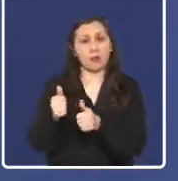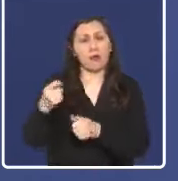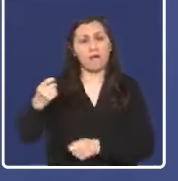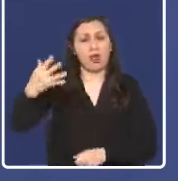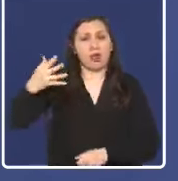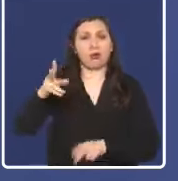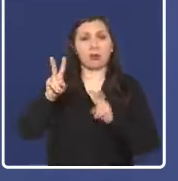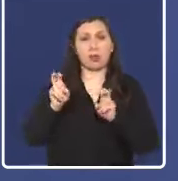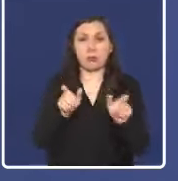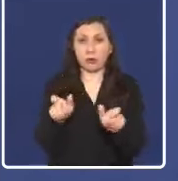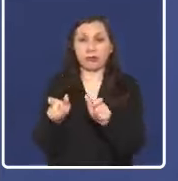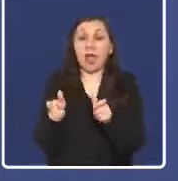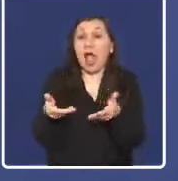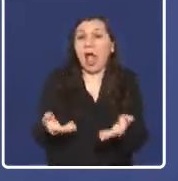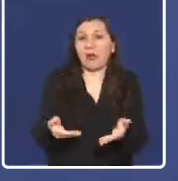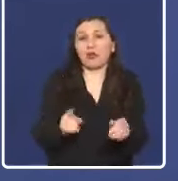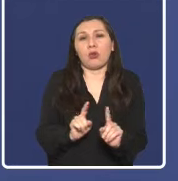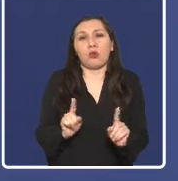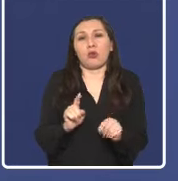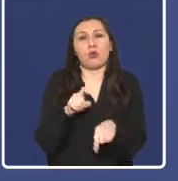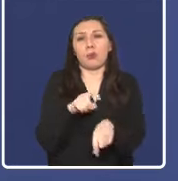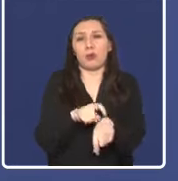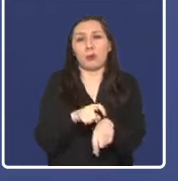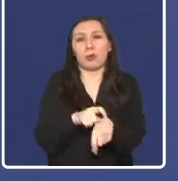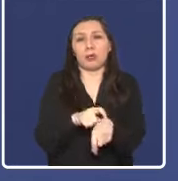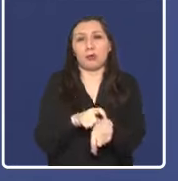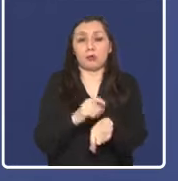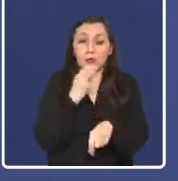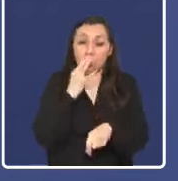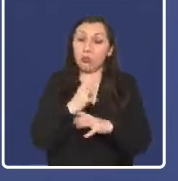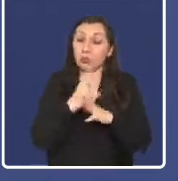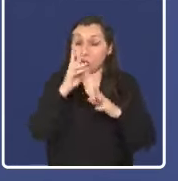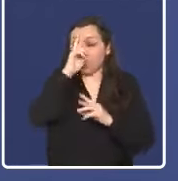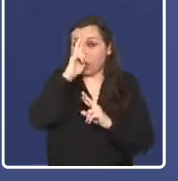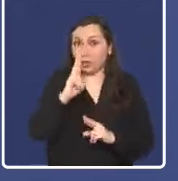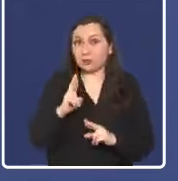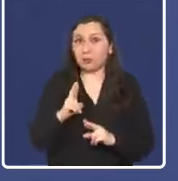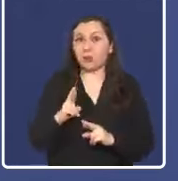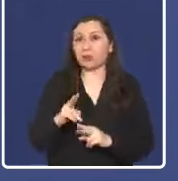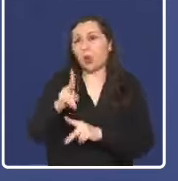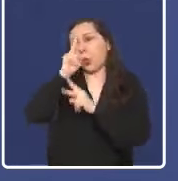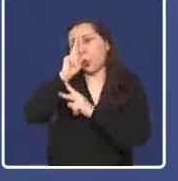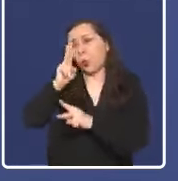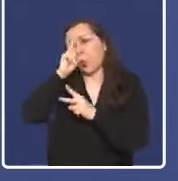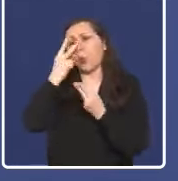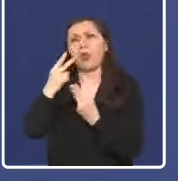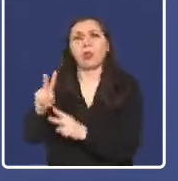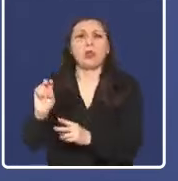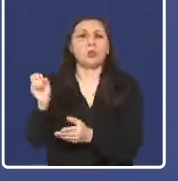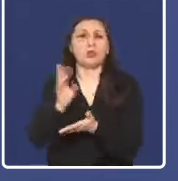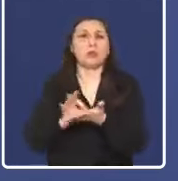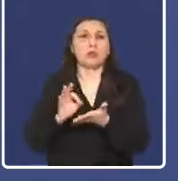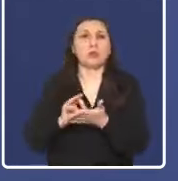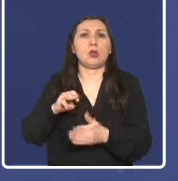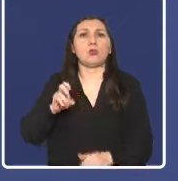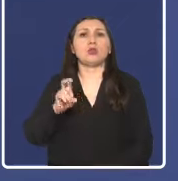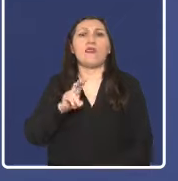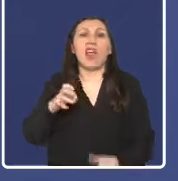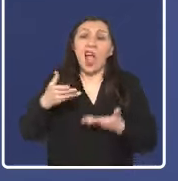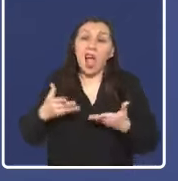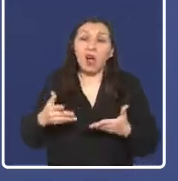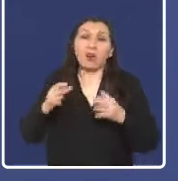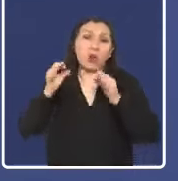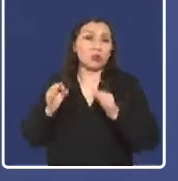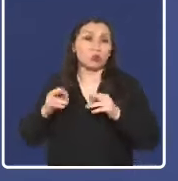haciendo a cargo de la seguridad, pero ahora creo que no es momento, lo digo con mucho respeto, de hacer loas del subsecretario Monsalve, porque está en medio